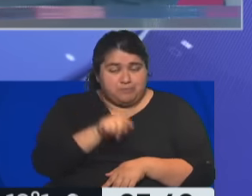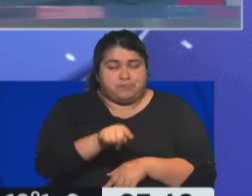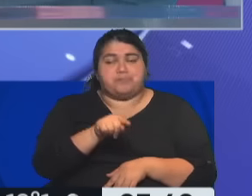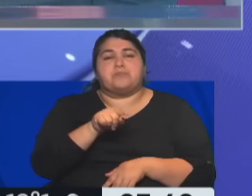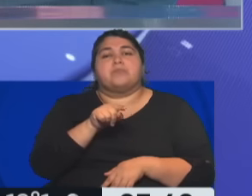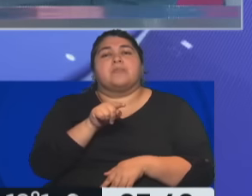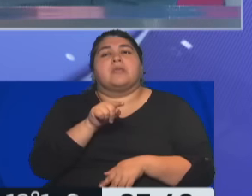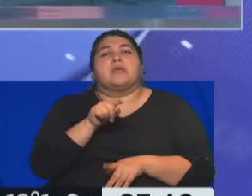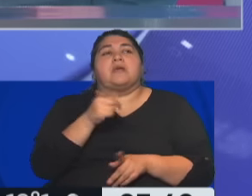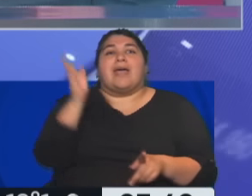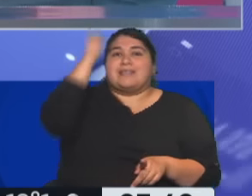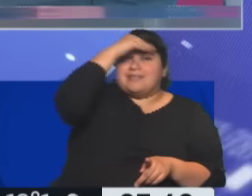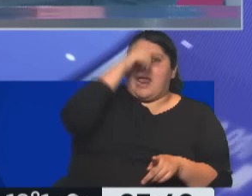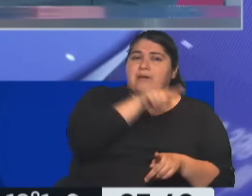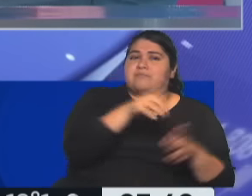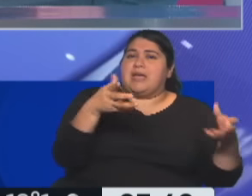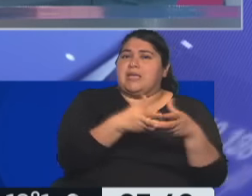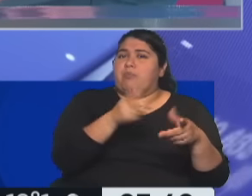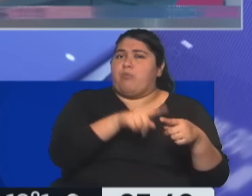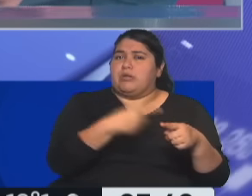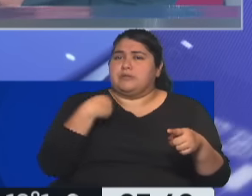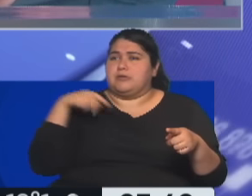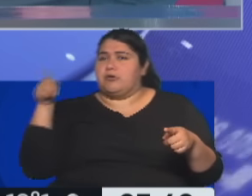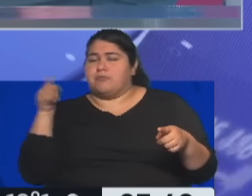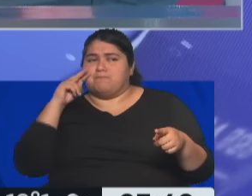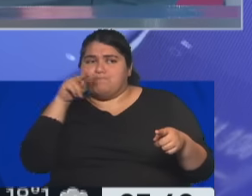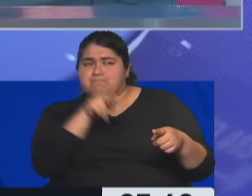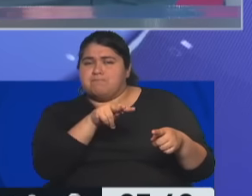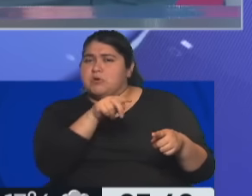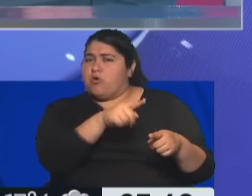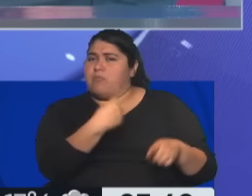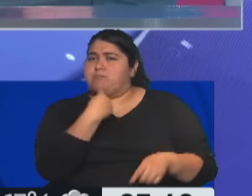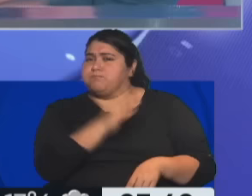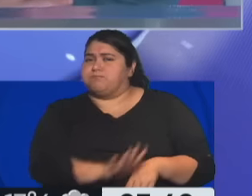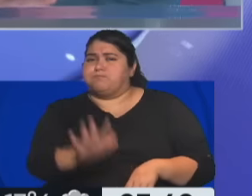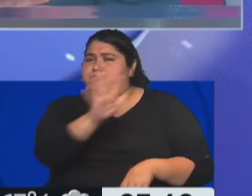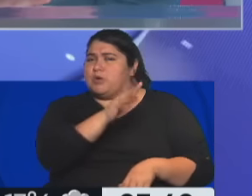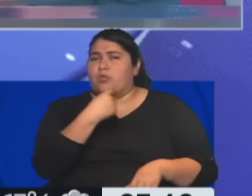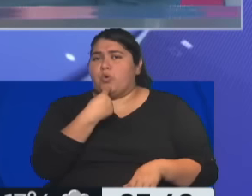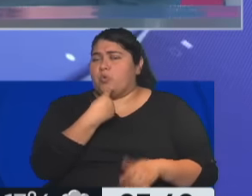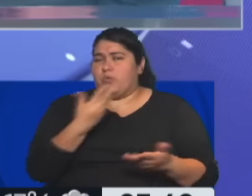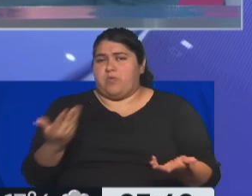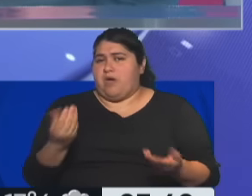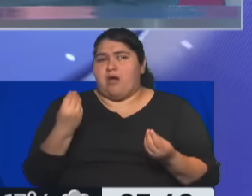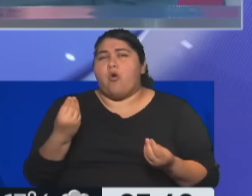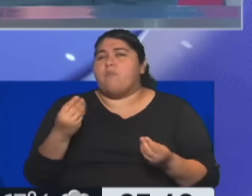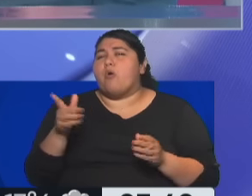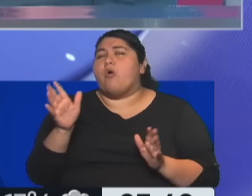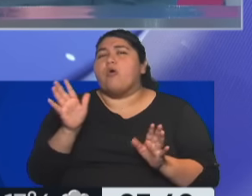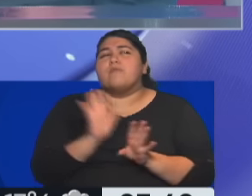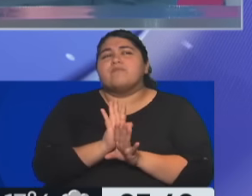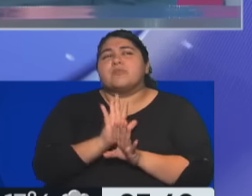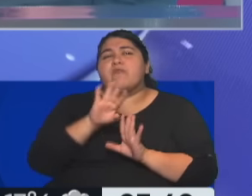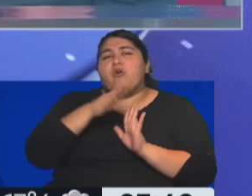es certidumbre para Rusia, es decir, saber a qué se enfrentan. Hay como un protocolo de